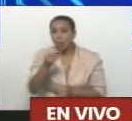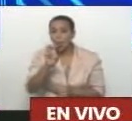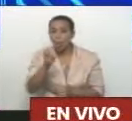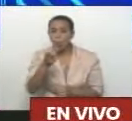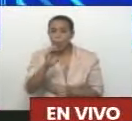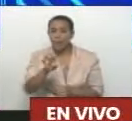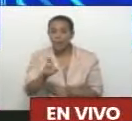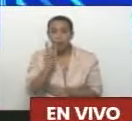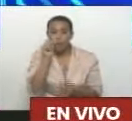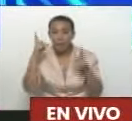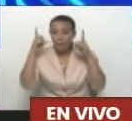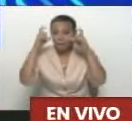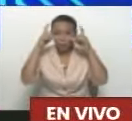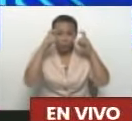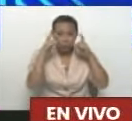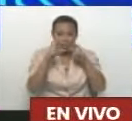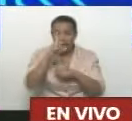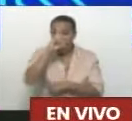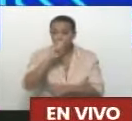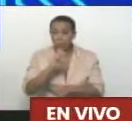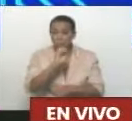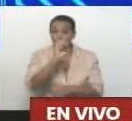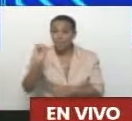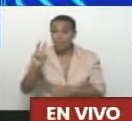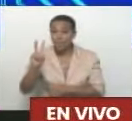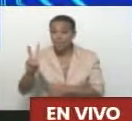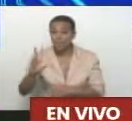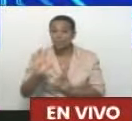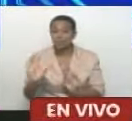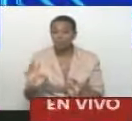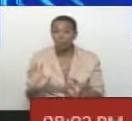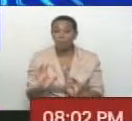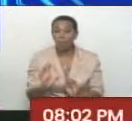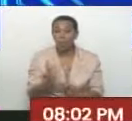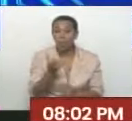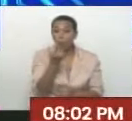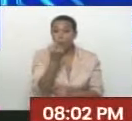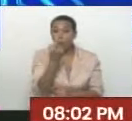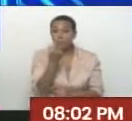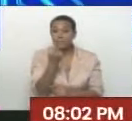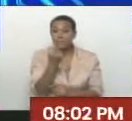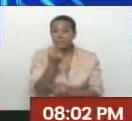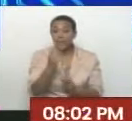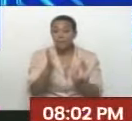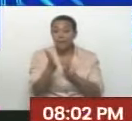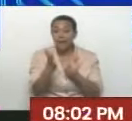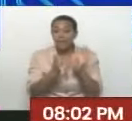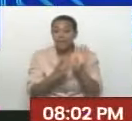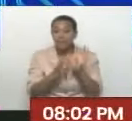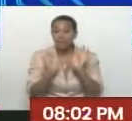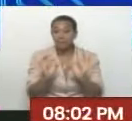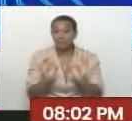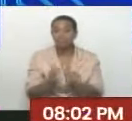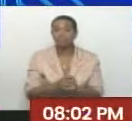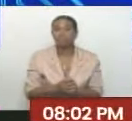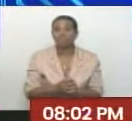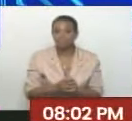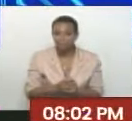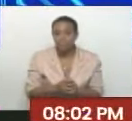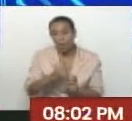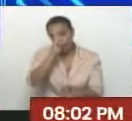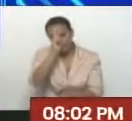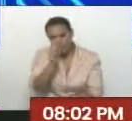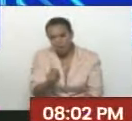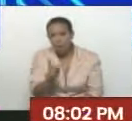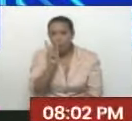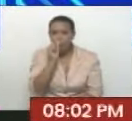político, fotógrafo, quien fue herido en el año 2002 a propósito de todo. El 11 de abril en la Avenida Baral. Sí, y la librería mediática le hizo un